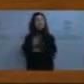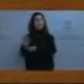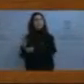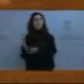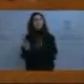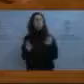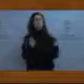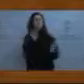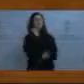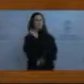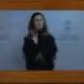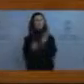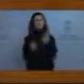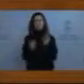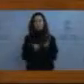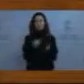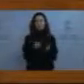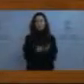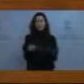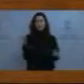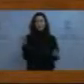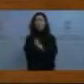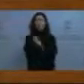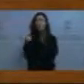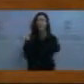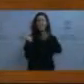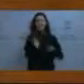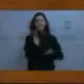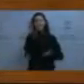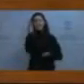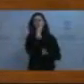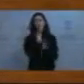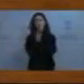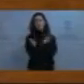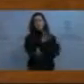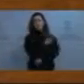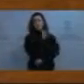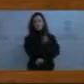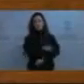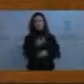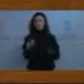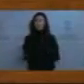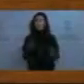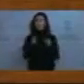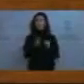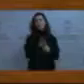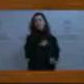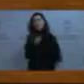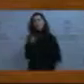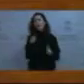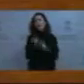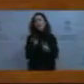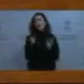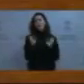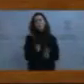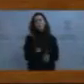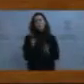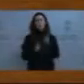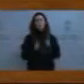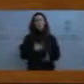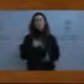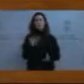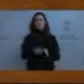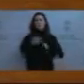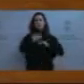seleccionados. En Madrid hay un plan contra el acoso escolar a través del deporte, pero todo esto con objetivos medibles, concretos y